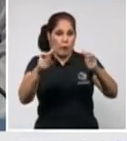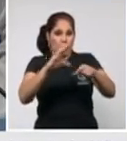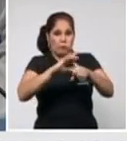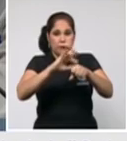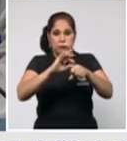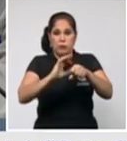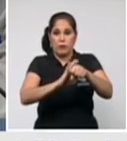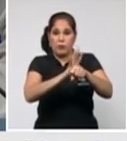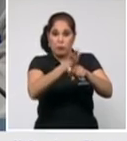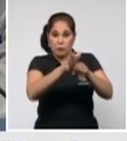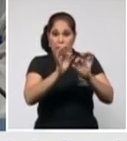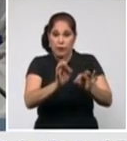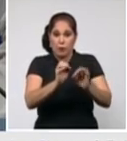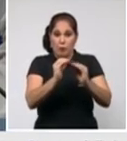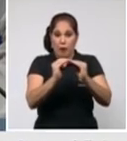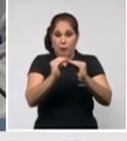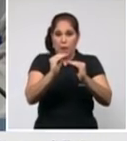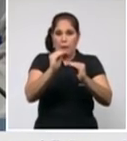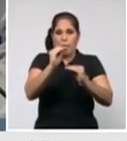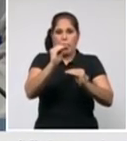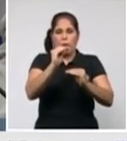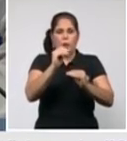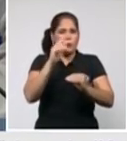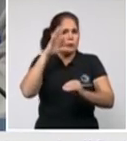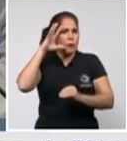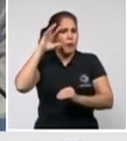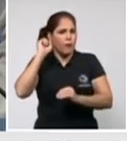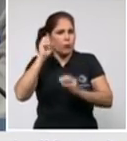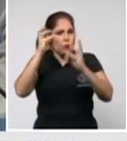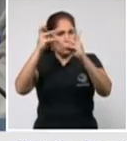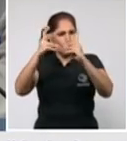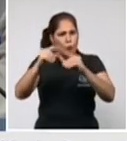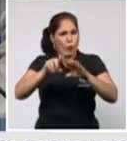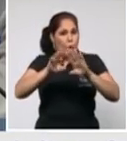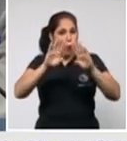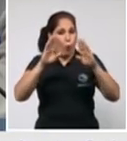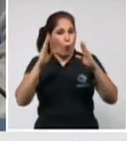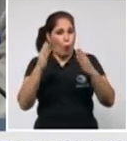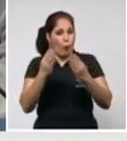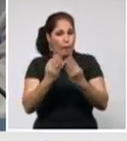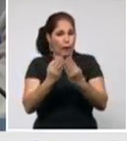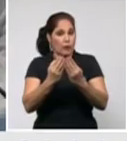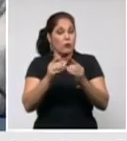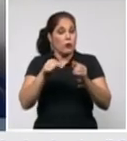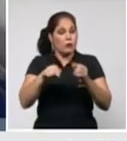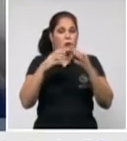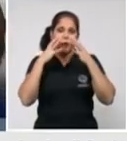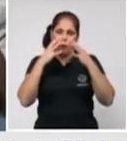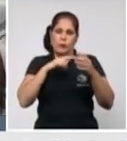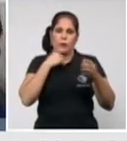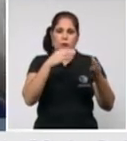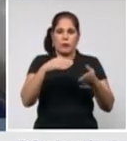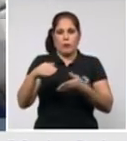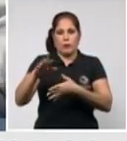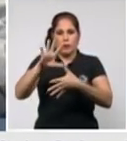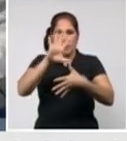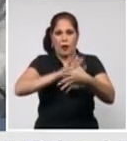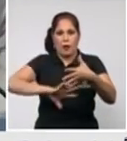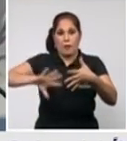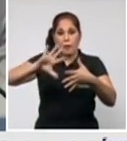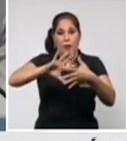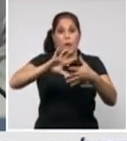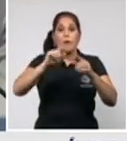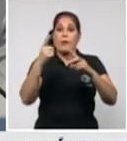pues indiscutiblemente cuando usted lo ve en números absolutos, es un número importante de fallecidos en el mundo y en las